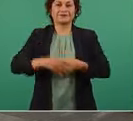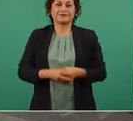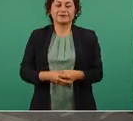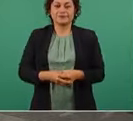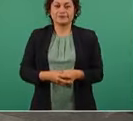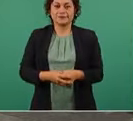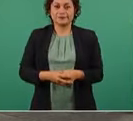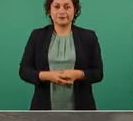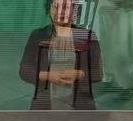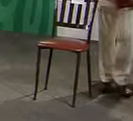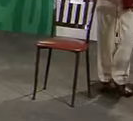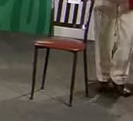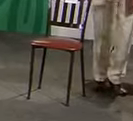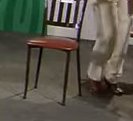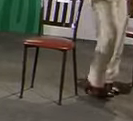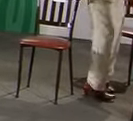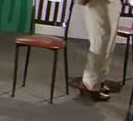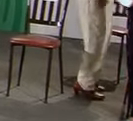Muchas gracias.